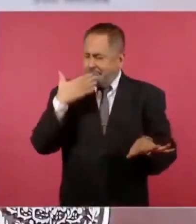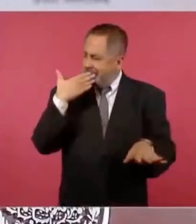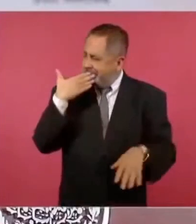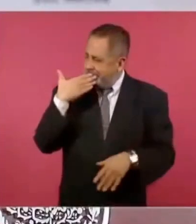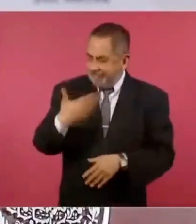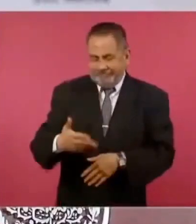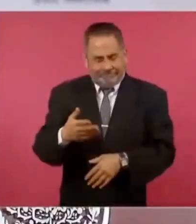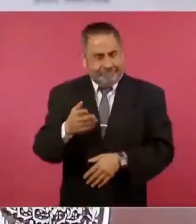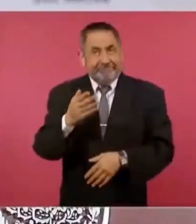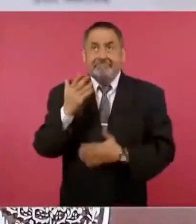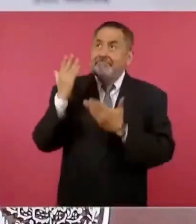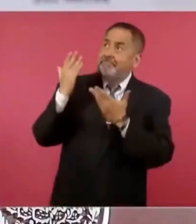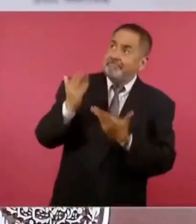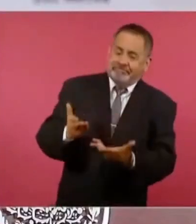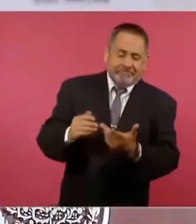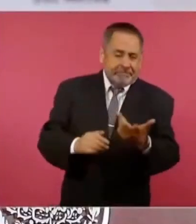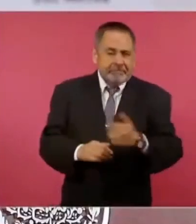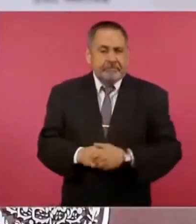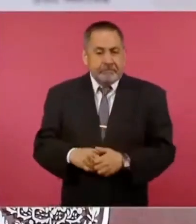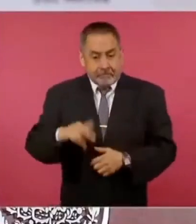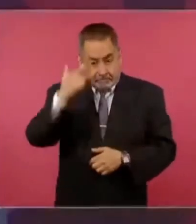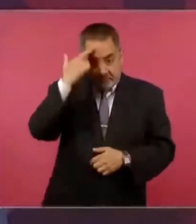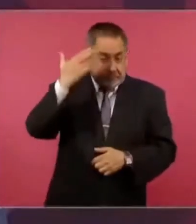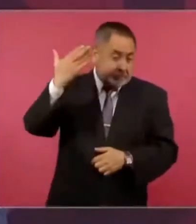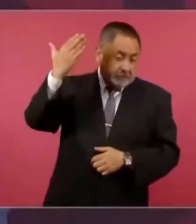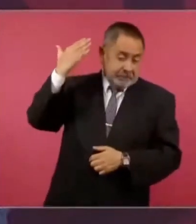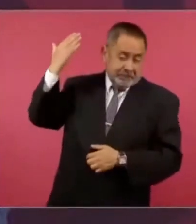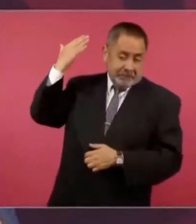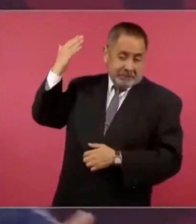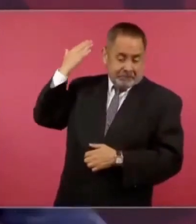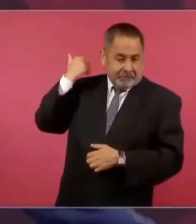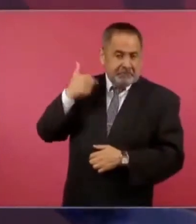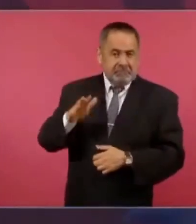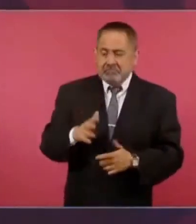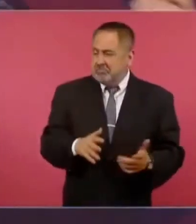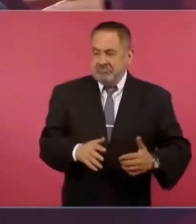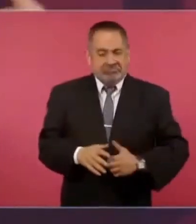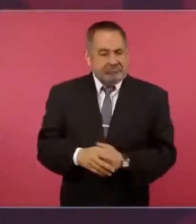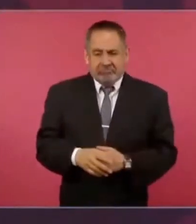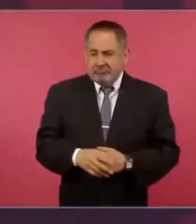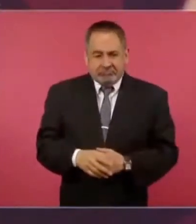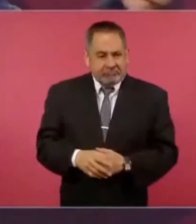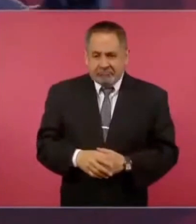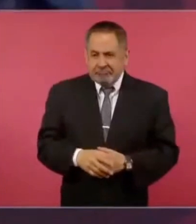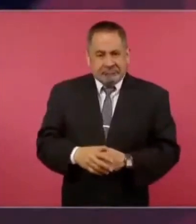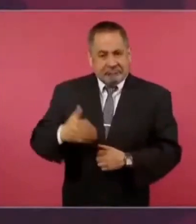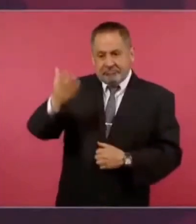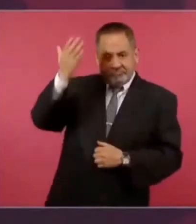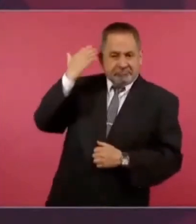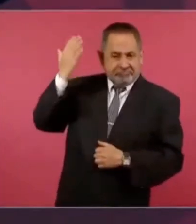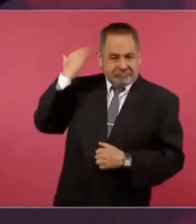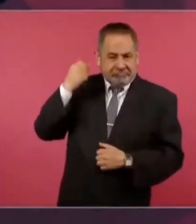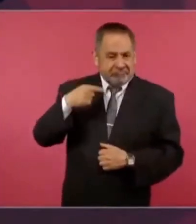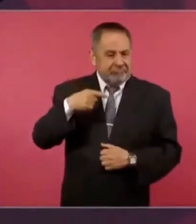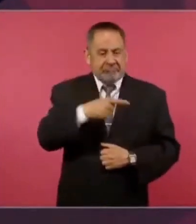Antes, no hay que olvidarnos, por más